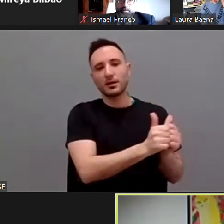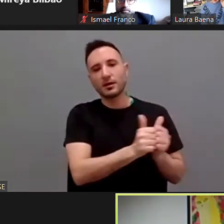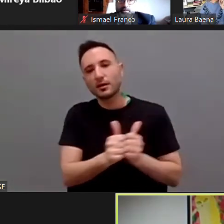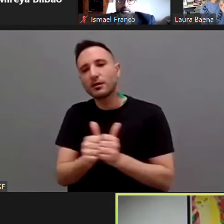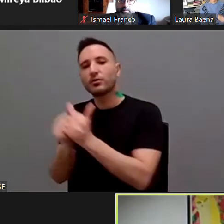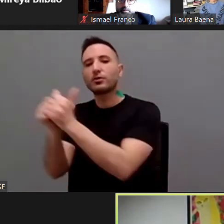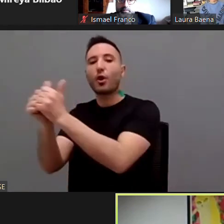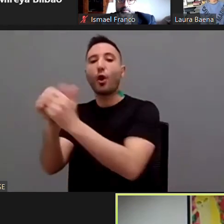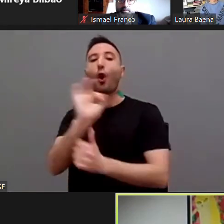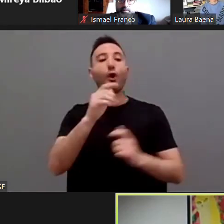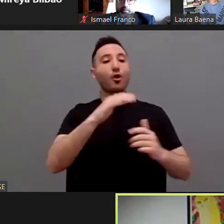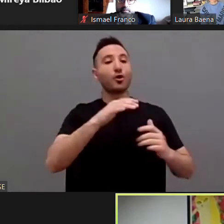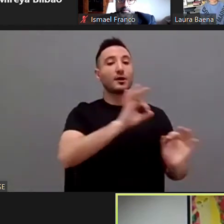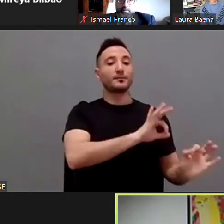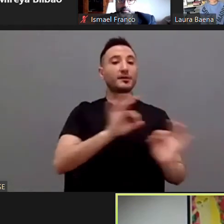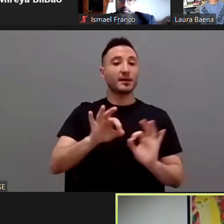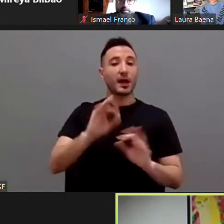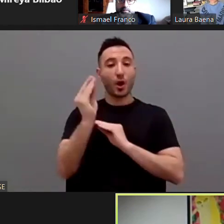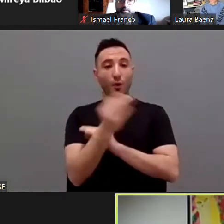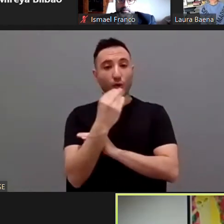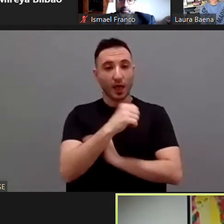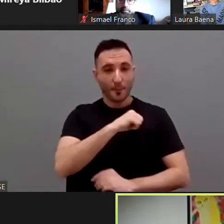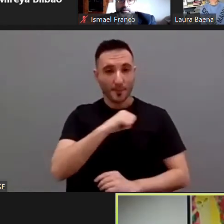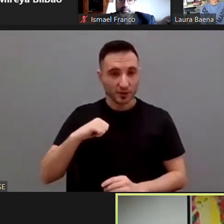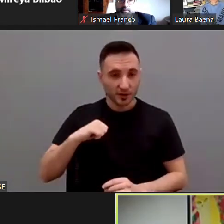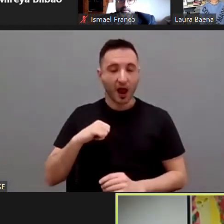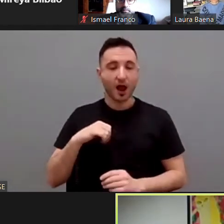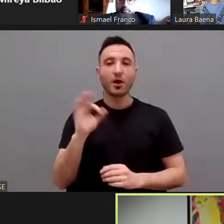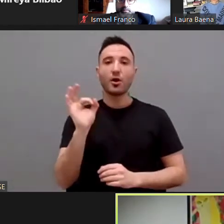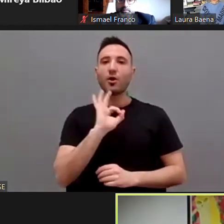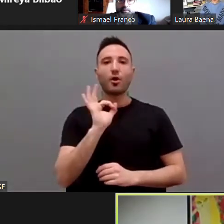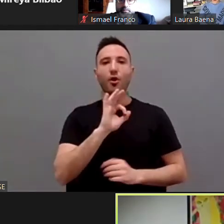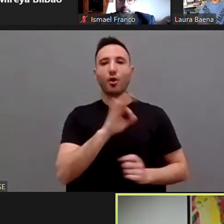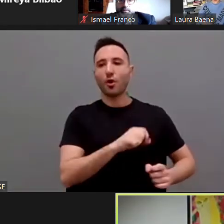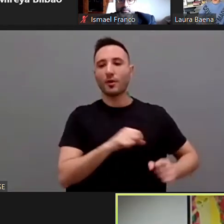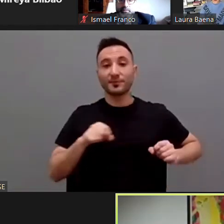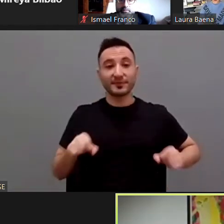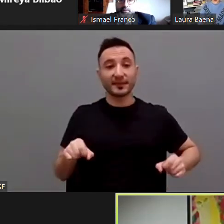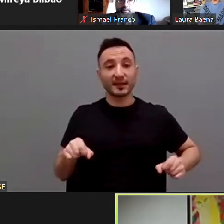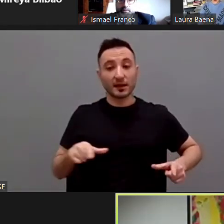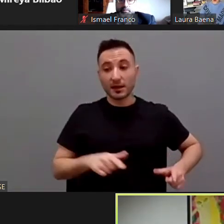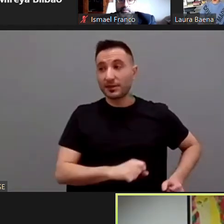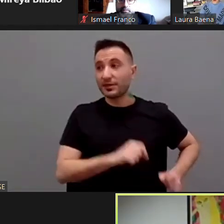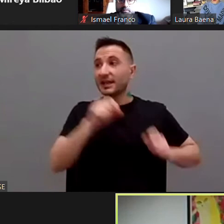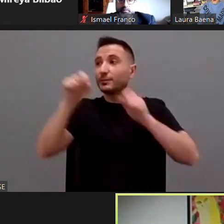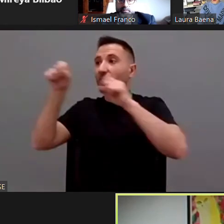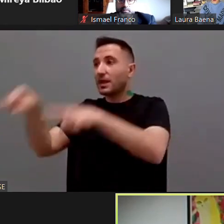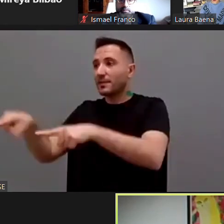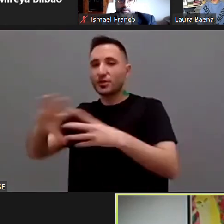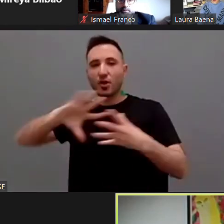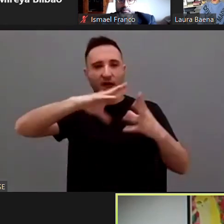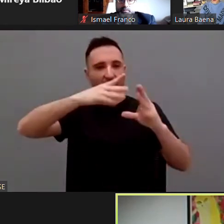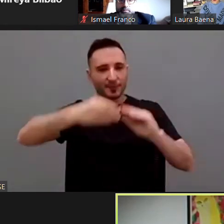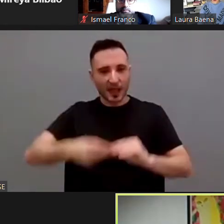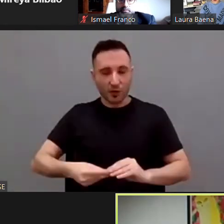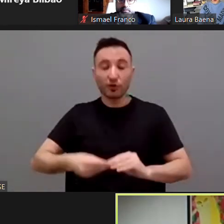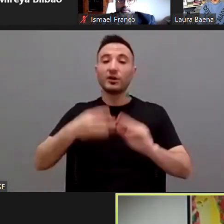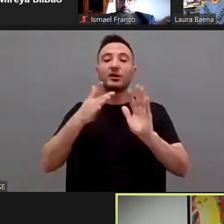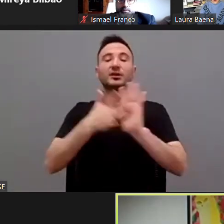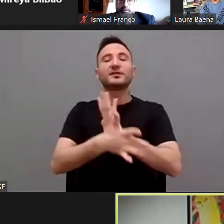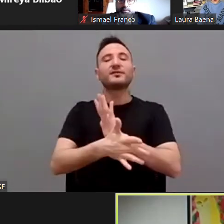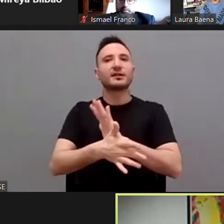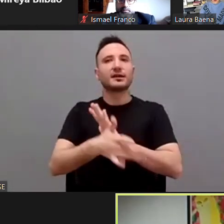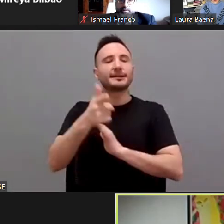tareas de cuidado personal, el desplazamiento adaptado, etcétera, ¿no? Con lo cual no se nos escapa que